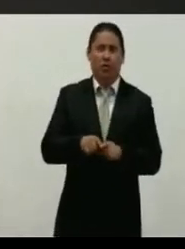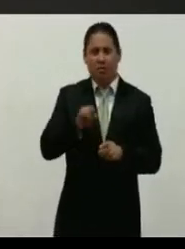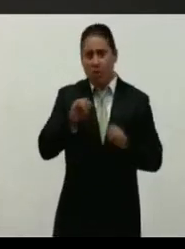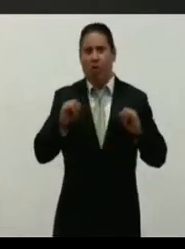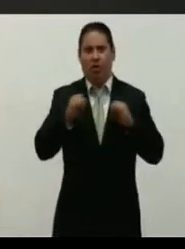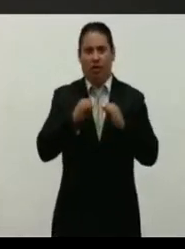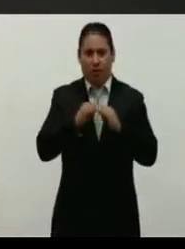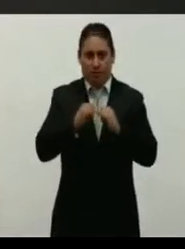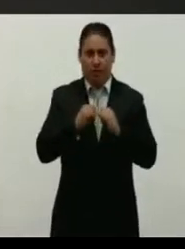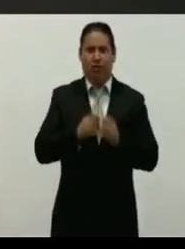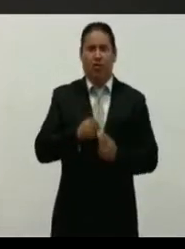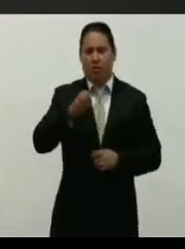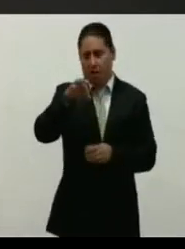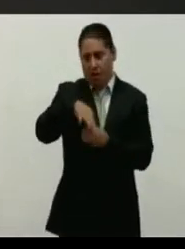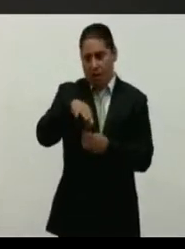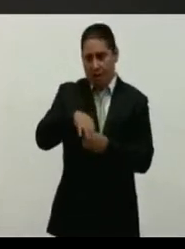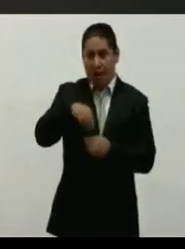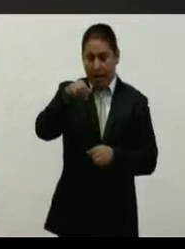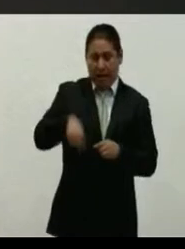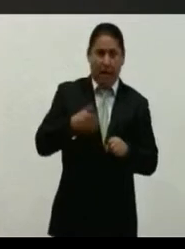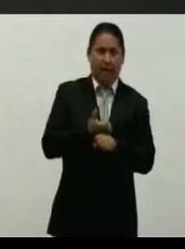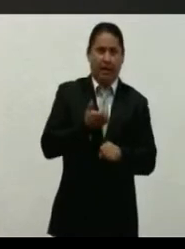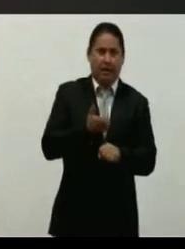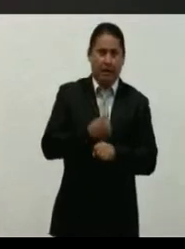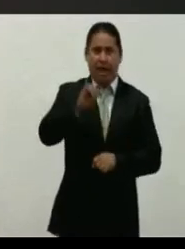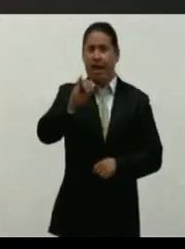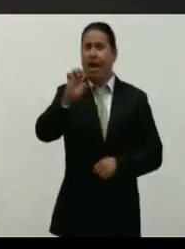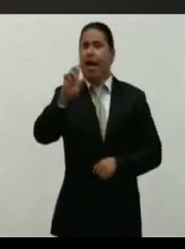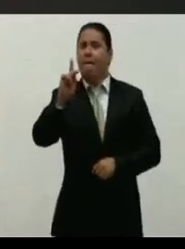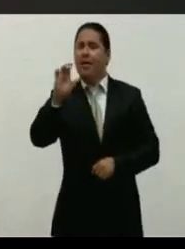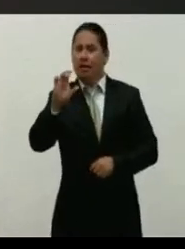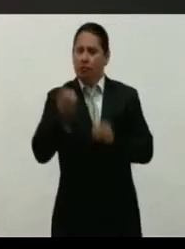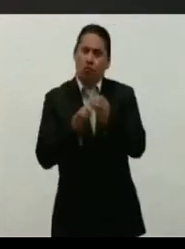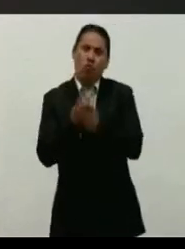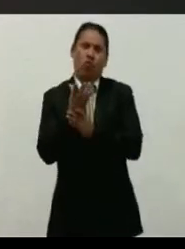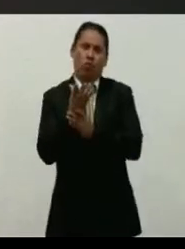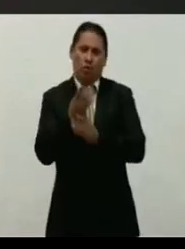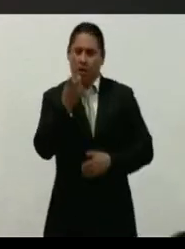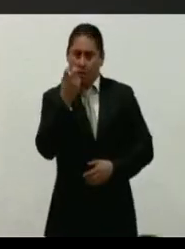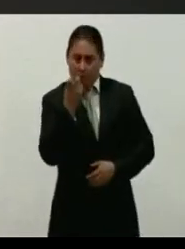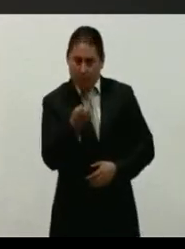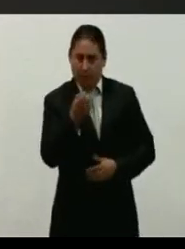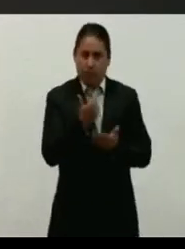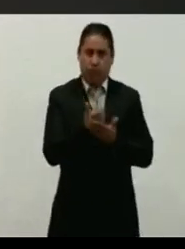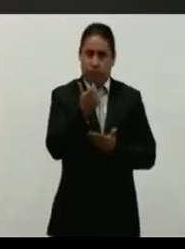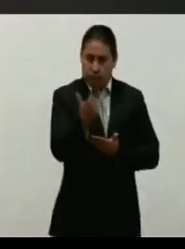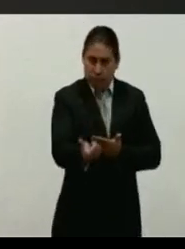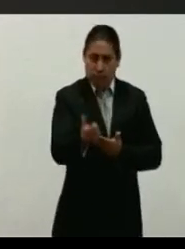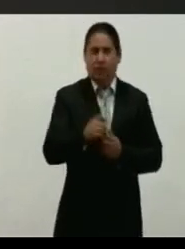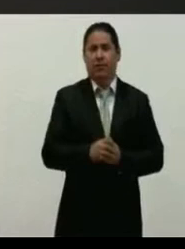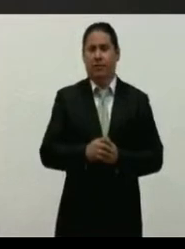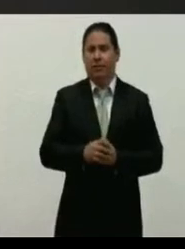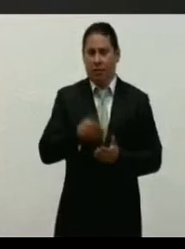electorales. En nuestro estado se denominó IEPC. El tema del presupuesto del IEPC,